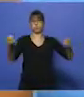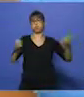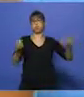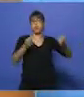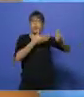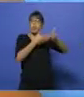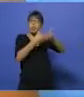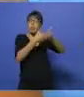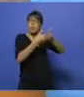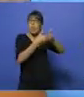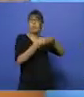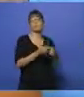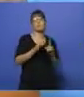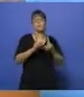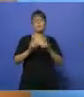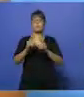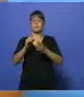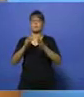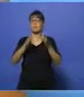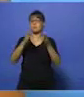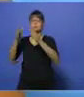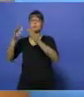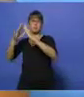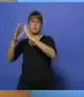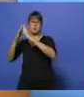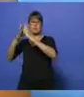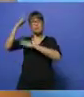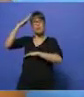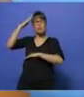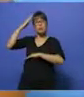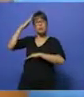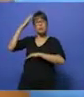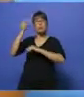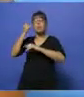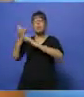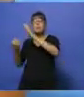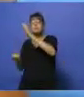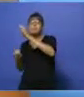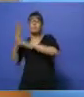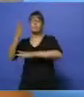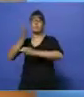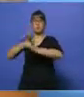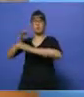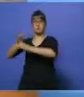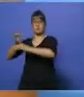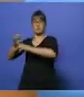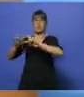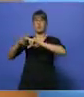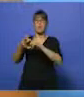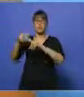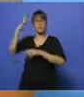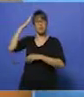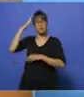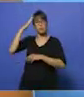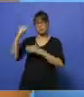vehículos. Estamos remodelando la Casa de la Cultura, esperando que en marzo ya podamos iniciar las clases de los talleres culturales que se están